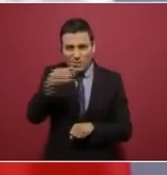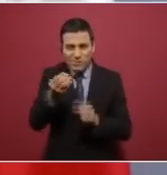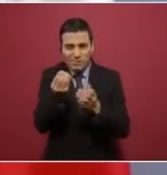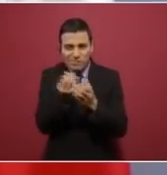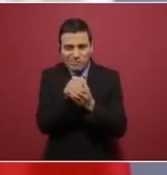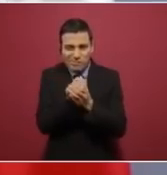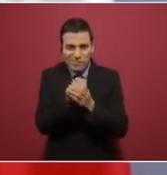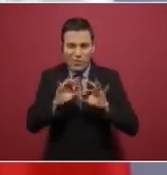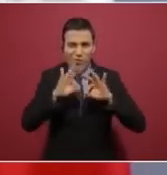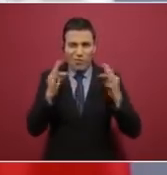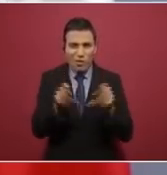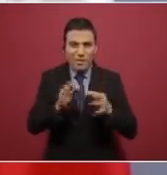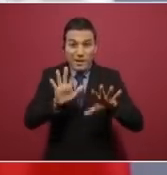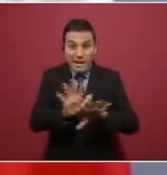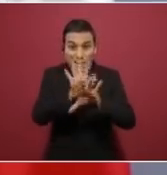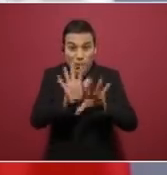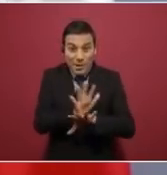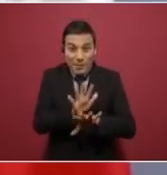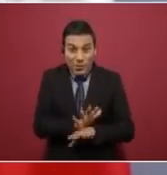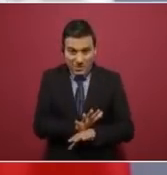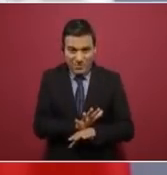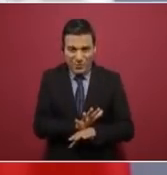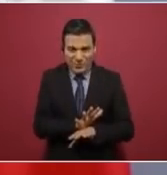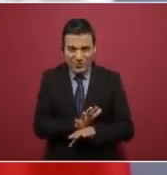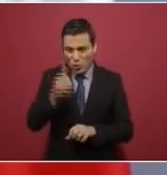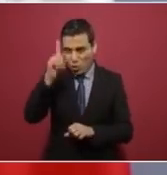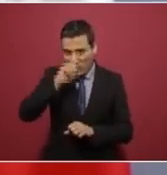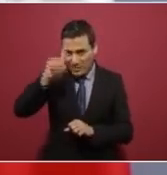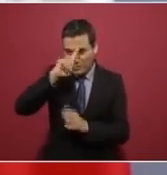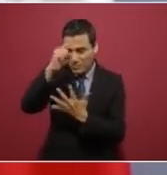las recetas que